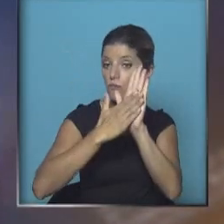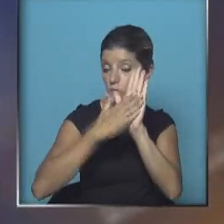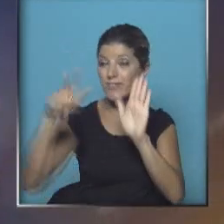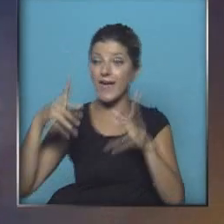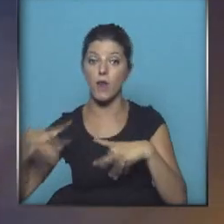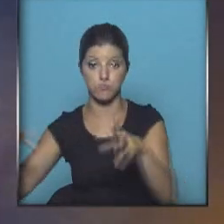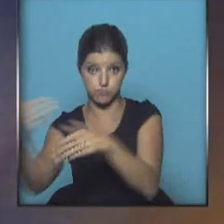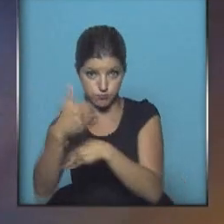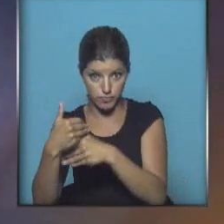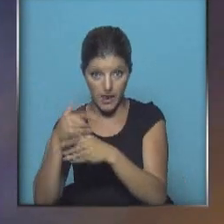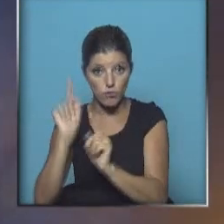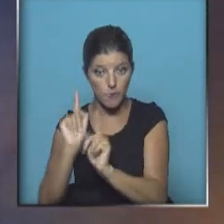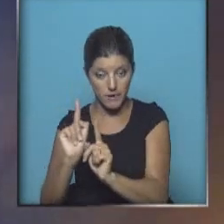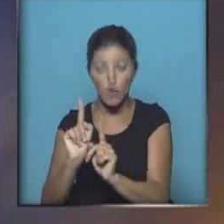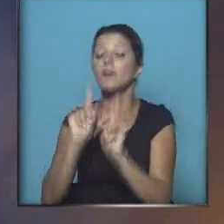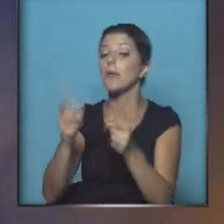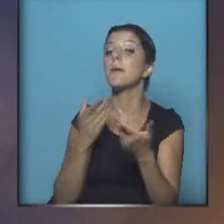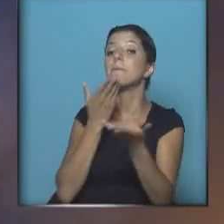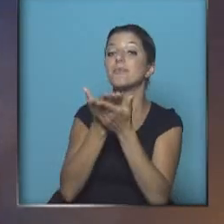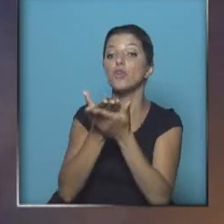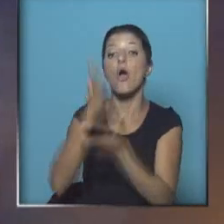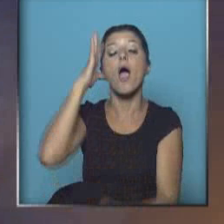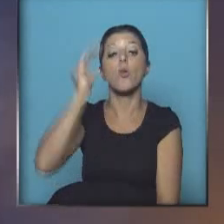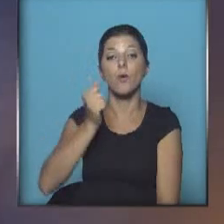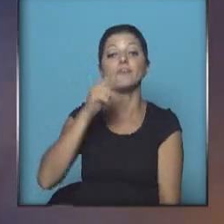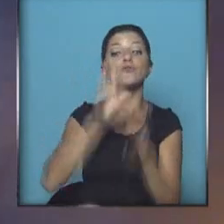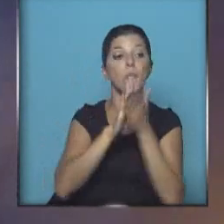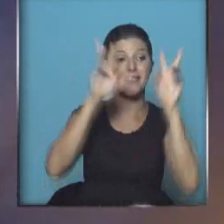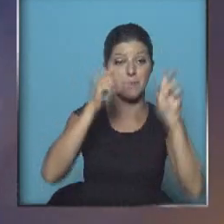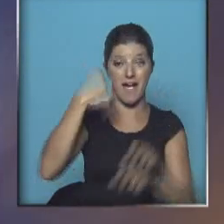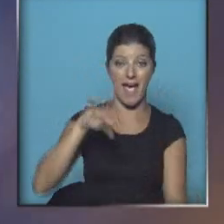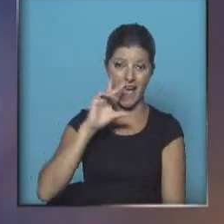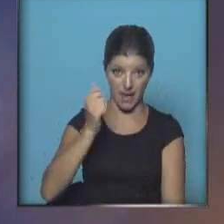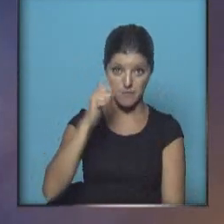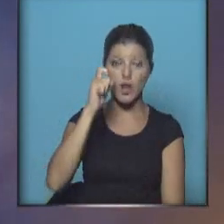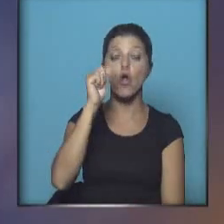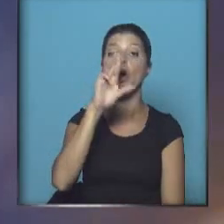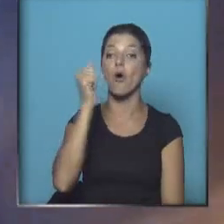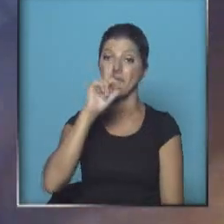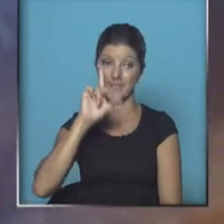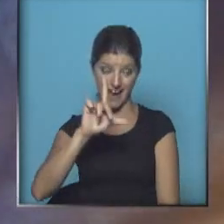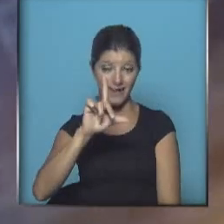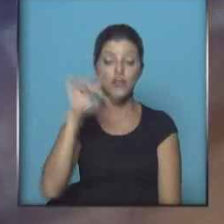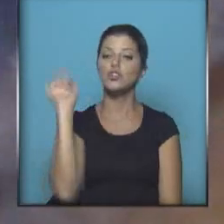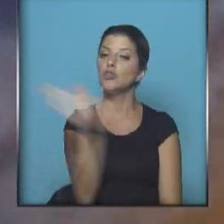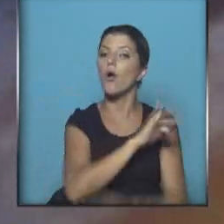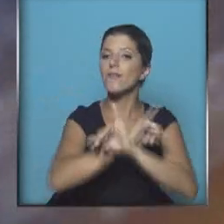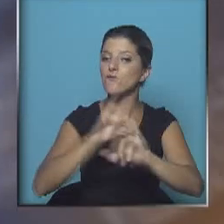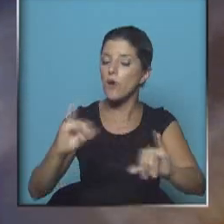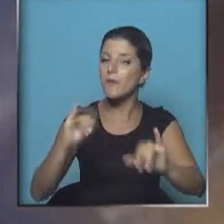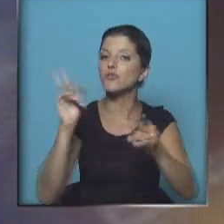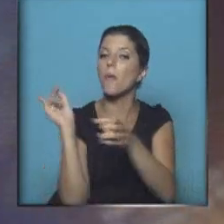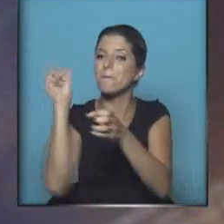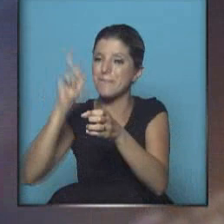Nisman. Además, le requirió al juez a cargo de la causa AMIA, estamos hablando de Rodolfo Canicoba Corral, todo el material vinculado a